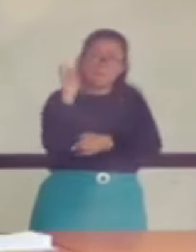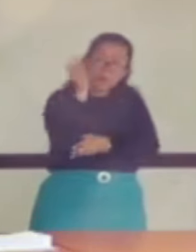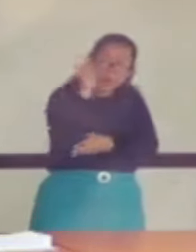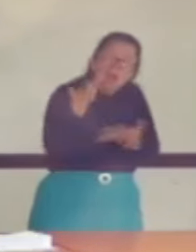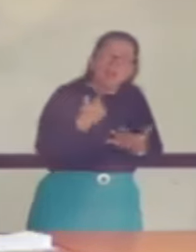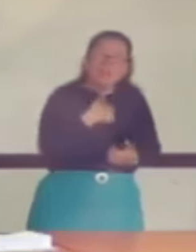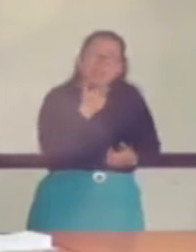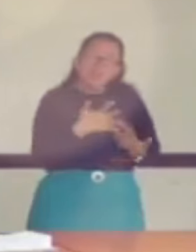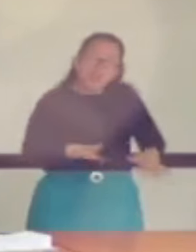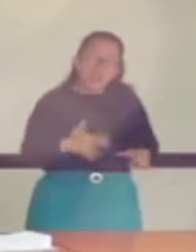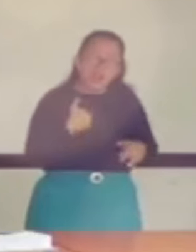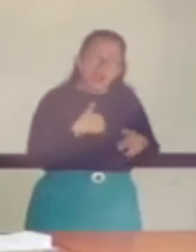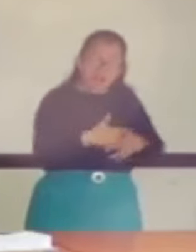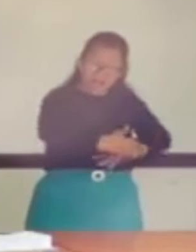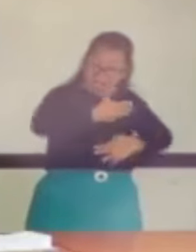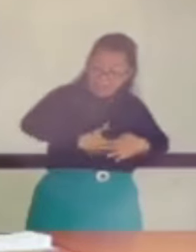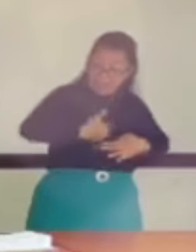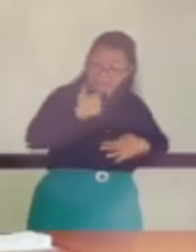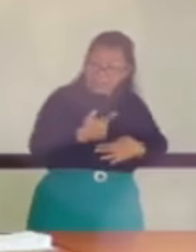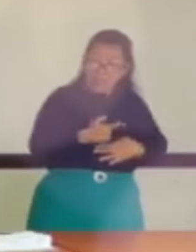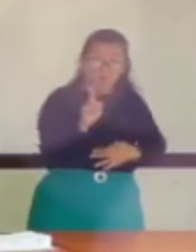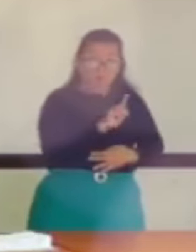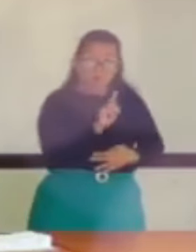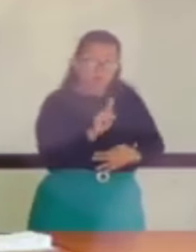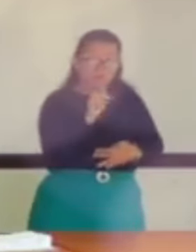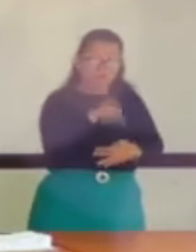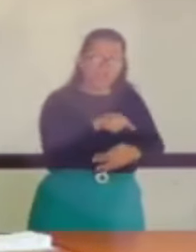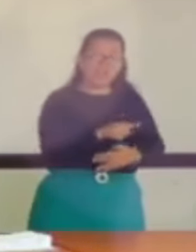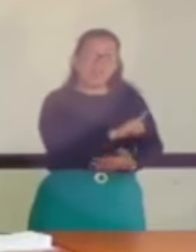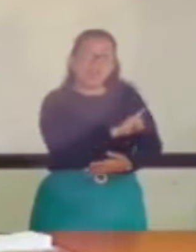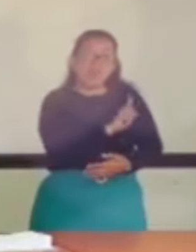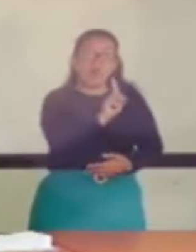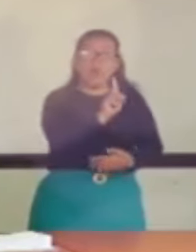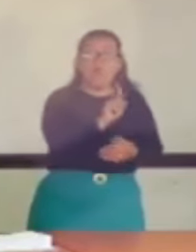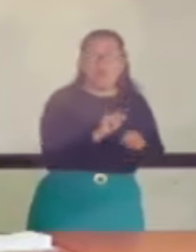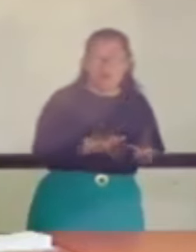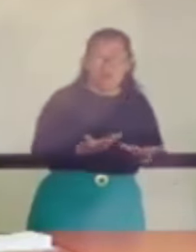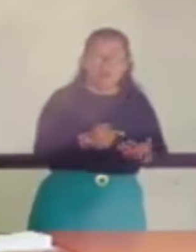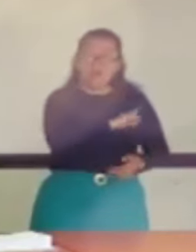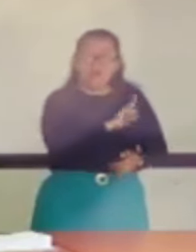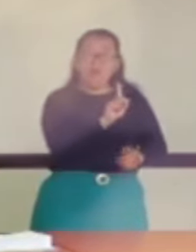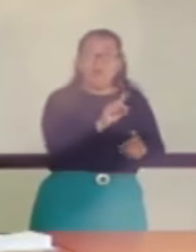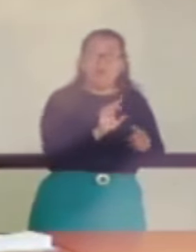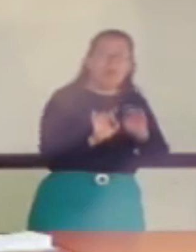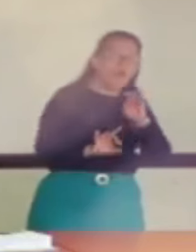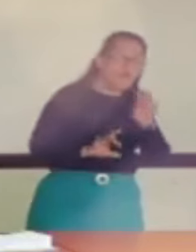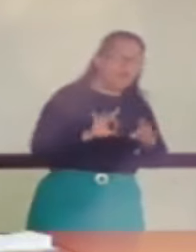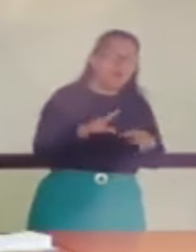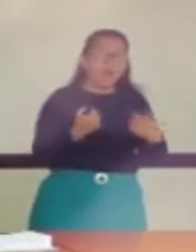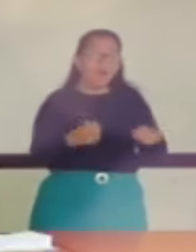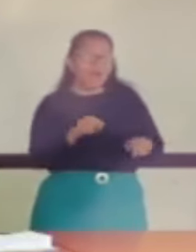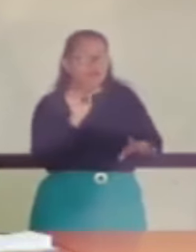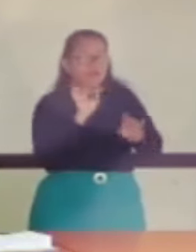como muy bien se anotaba previamente, no es un hecho aislado, no es un hecho que circunstancialmente se